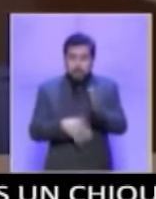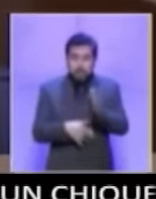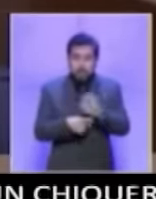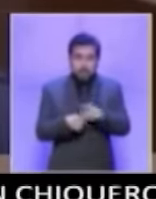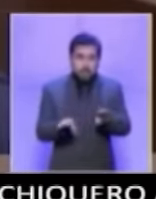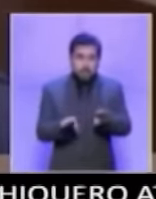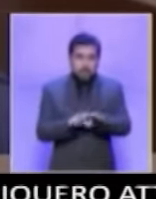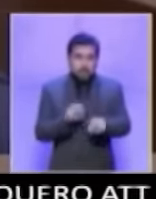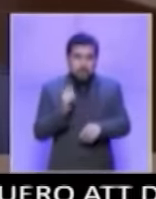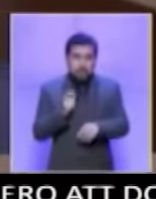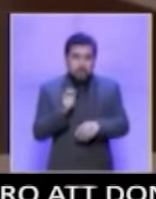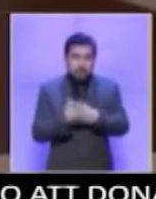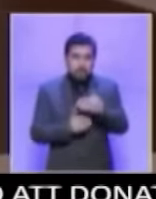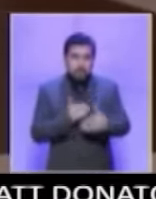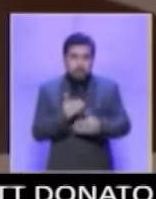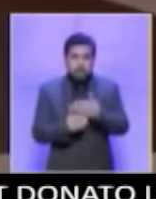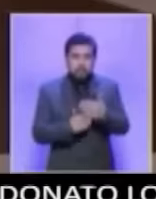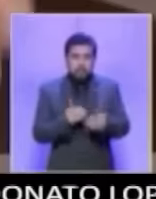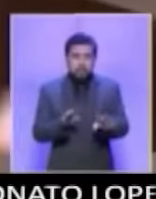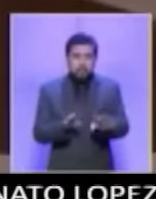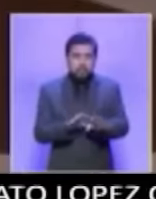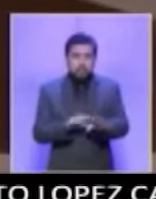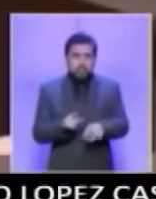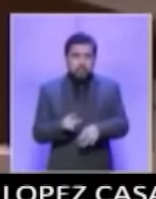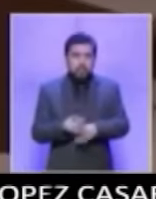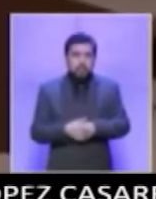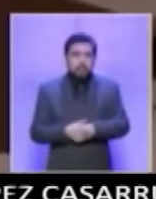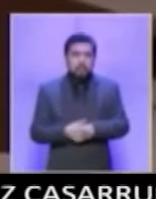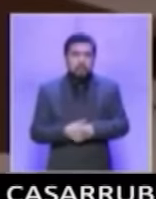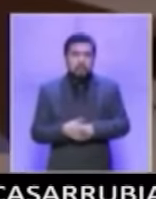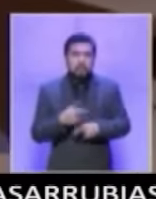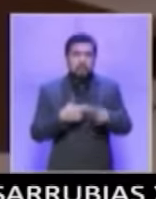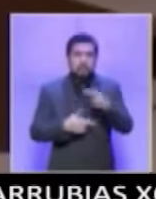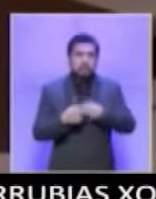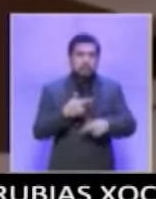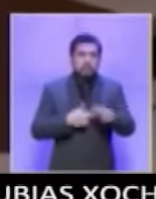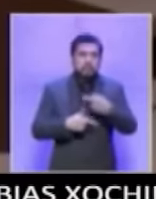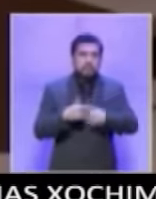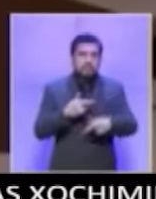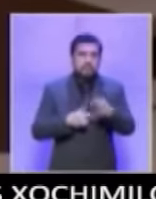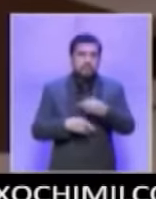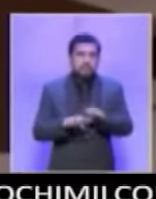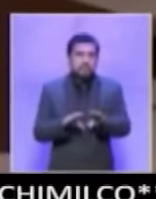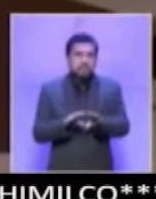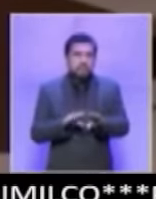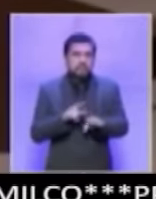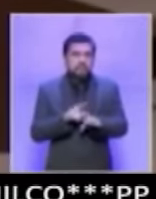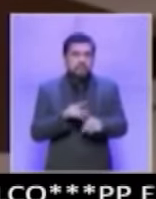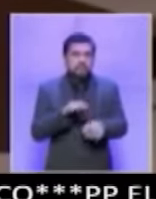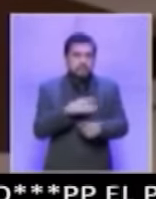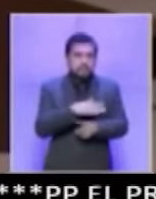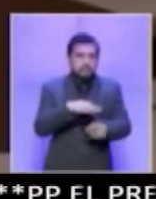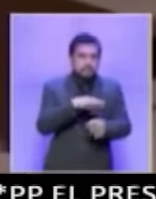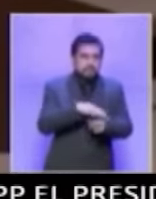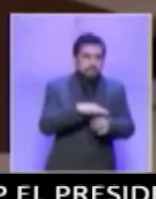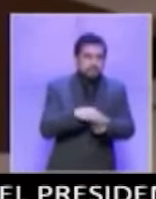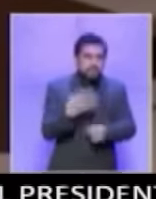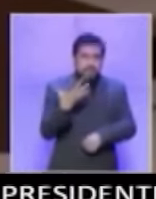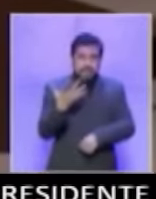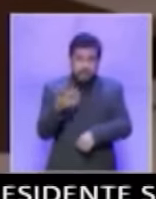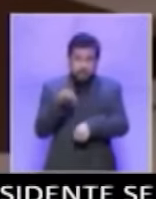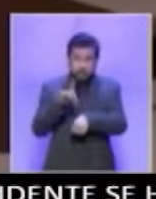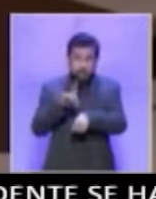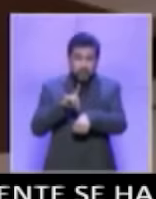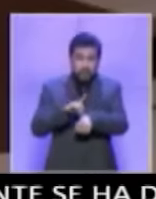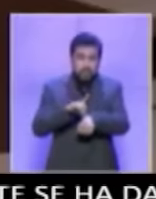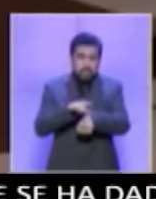en este proceso finalmente se discute en gestión pública donde estuvieron todos los magistrados del tribunal electoral y se desecha